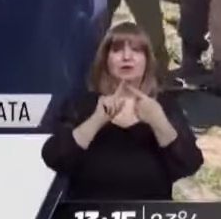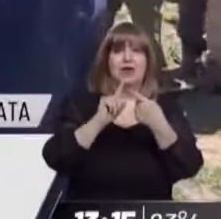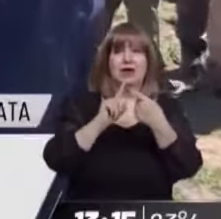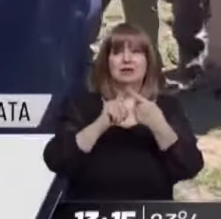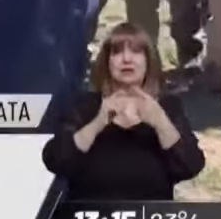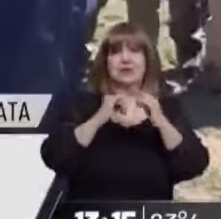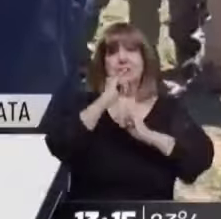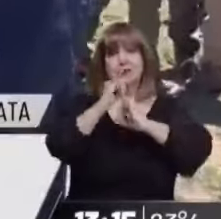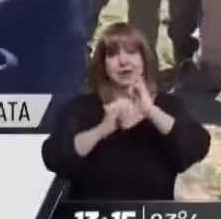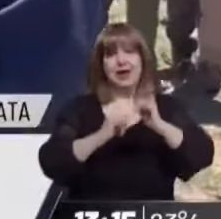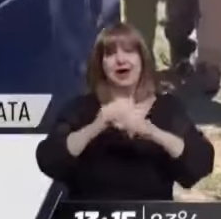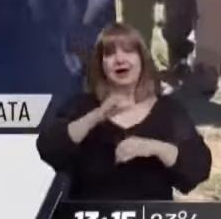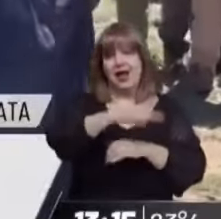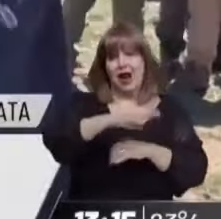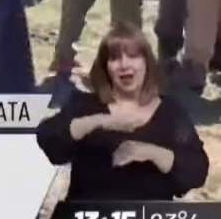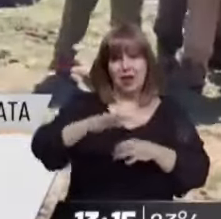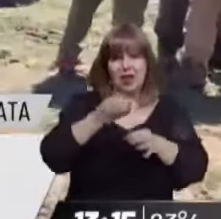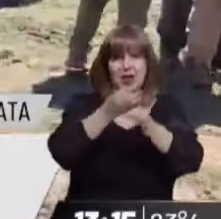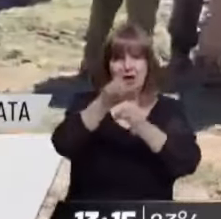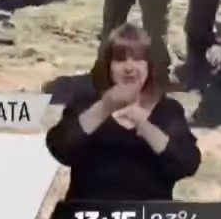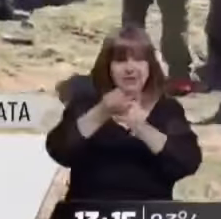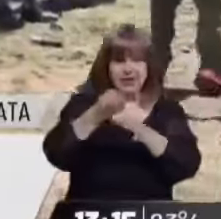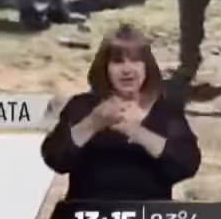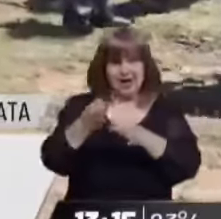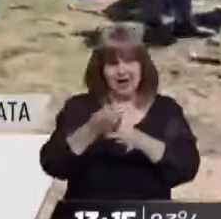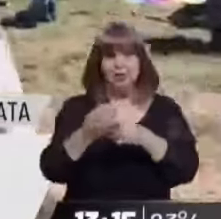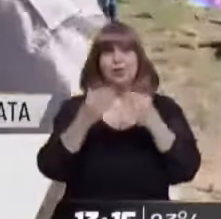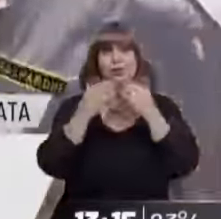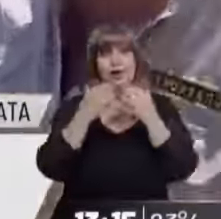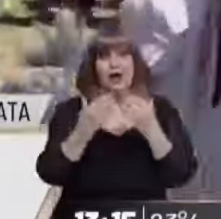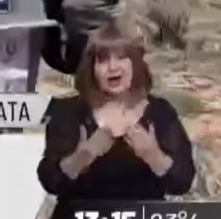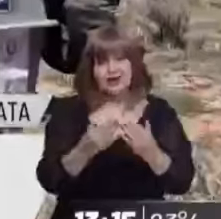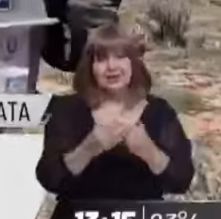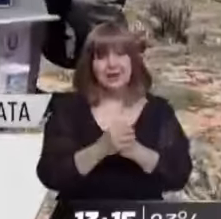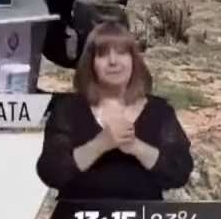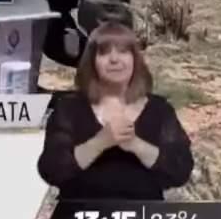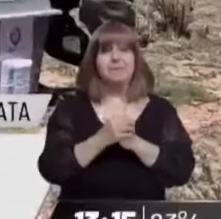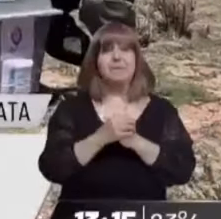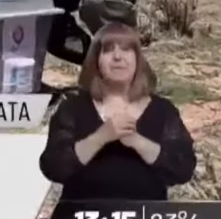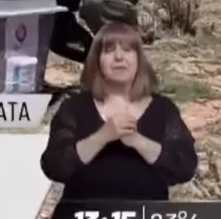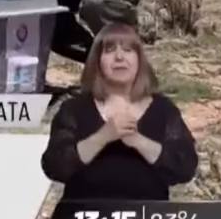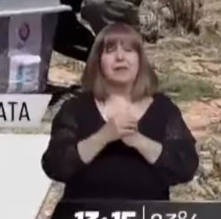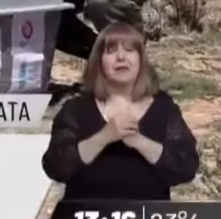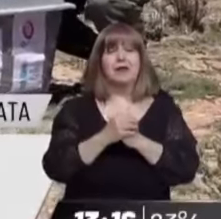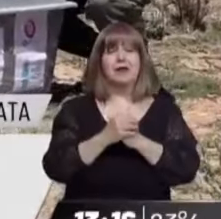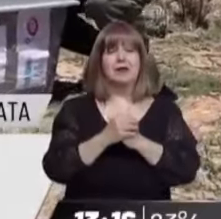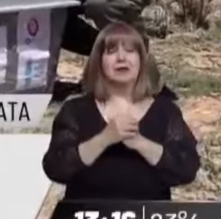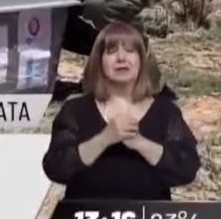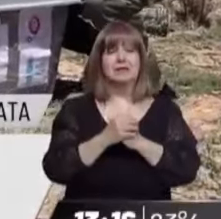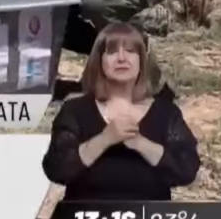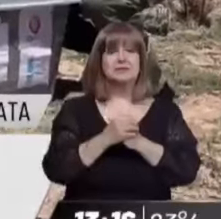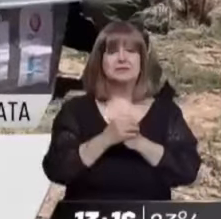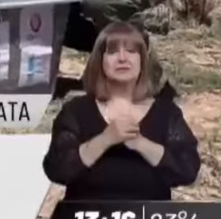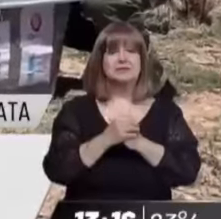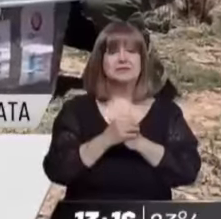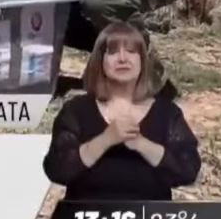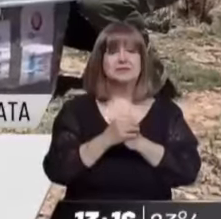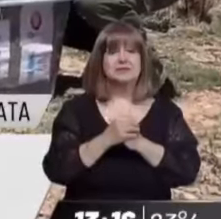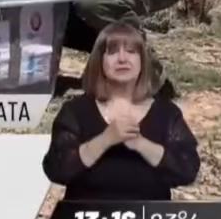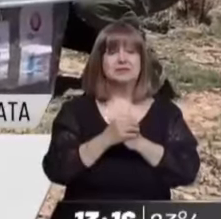a los demás, a los niños. Qué hermoso, quiero permiso, quiero mirar a Mimi, quiero sacarle dos palabritas. Qué bonito, Mimi, querida,